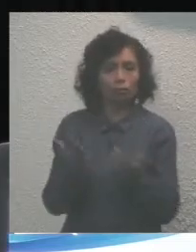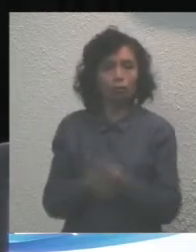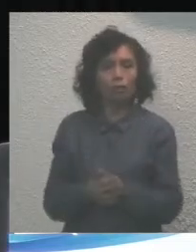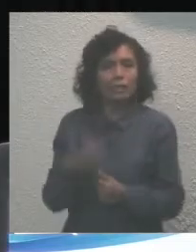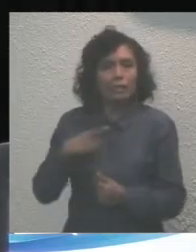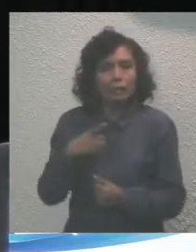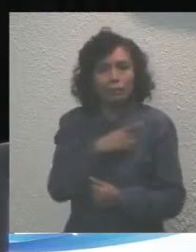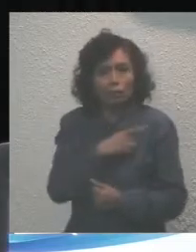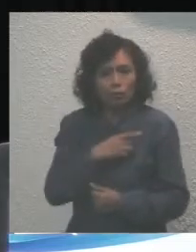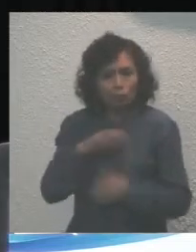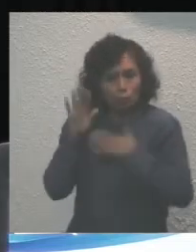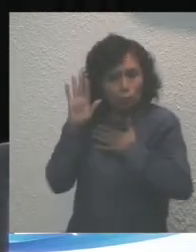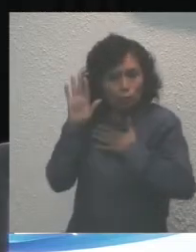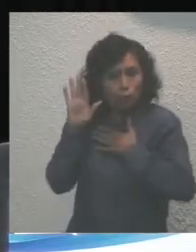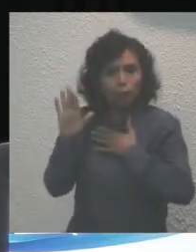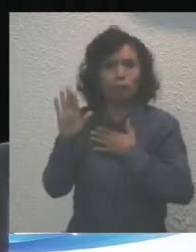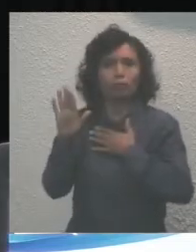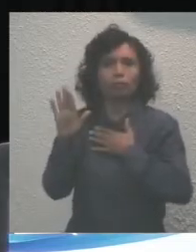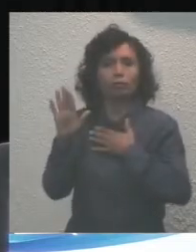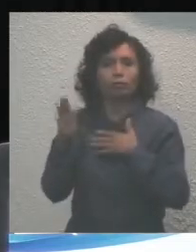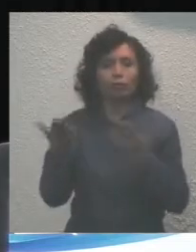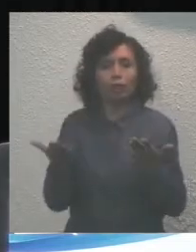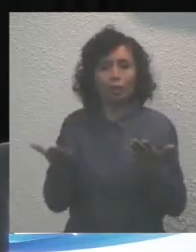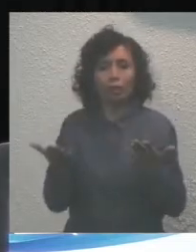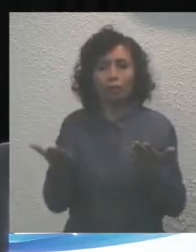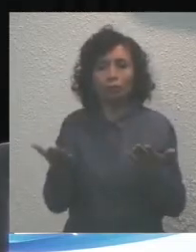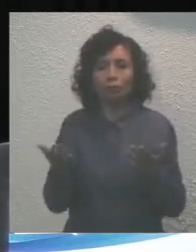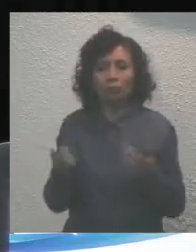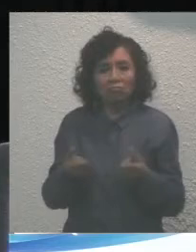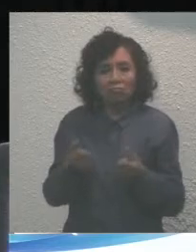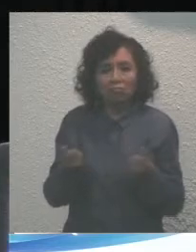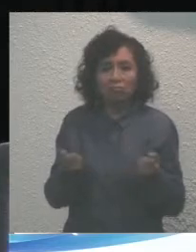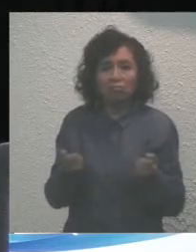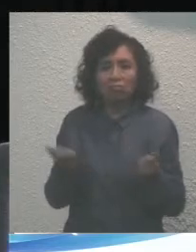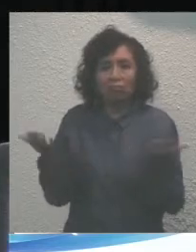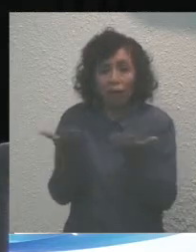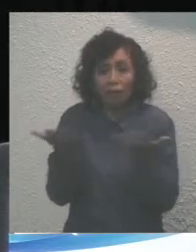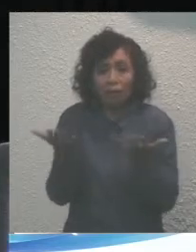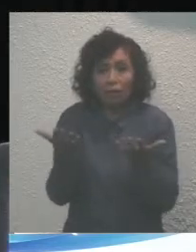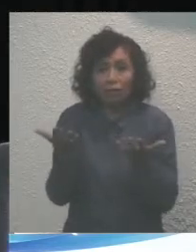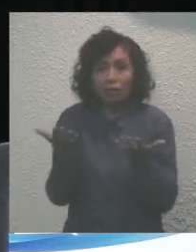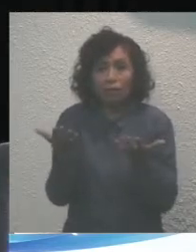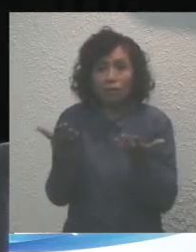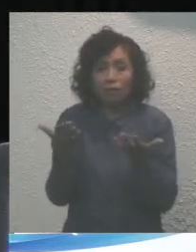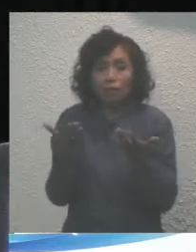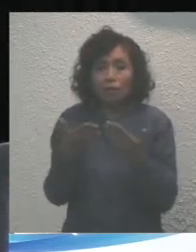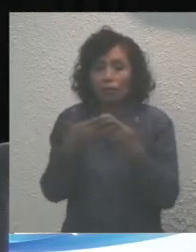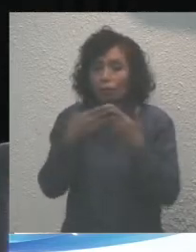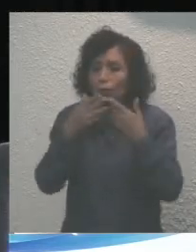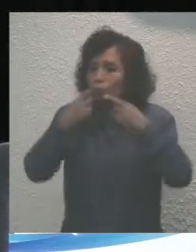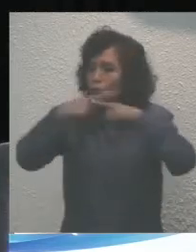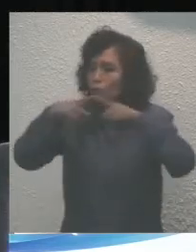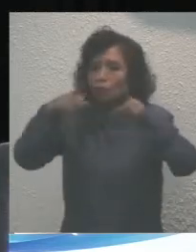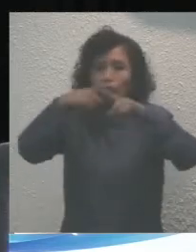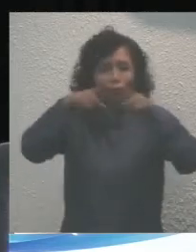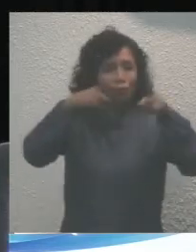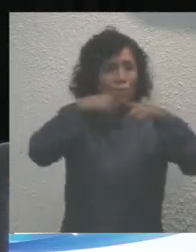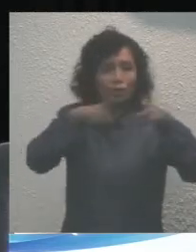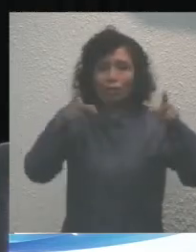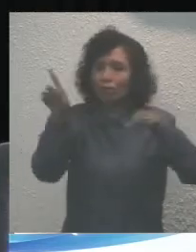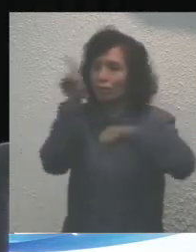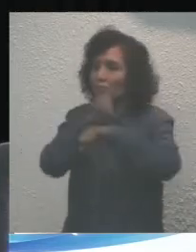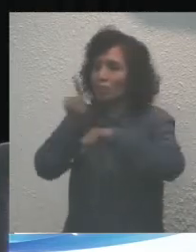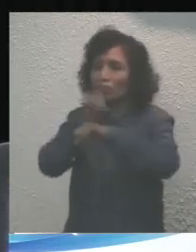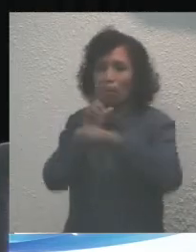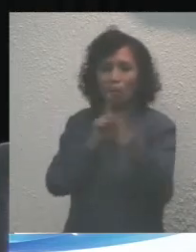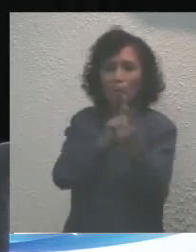Debemos comprometernos sobre todo en mantener la más amplia, plural y cotidiana relación